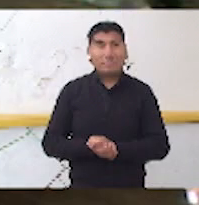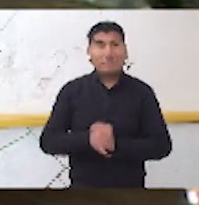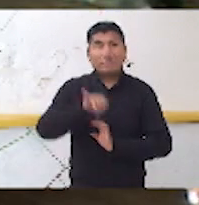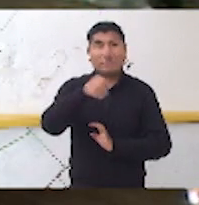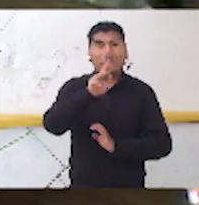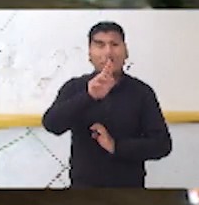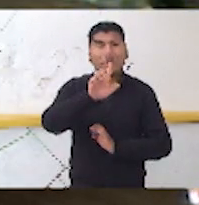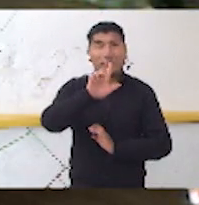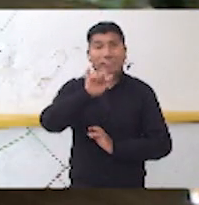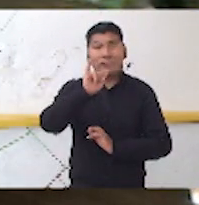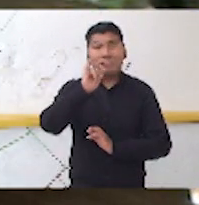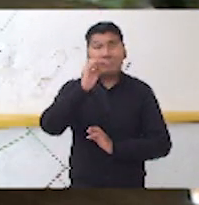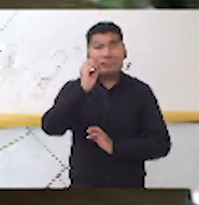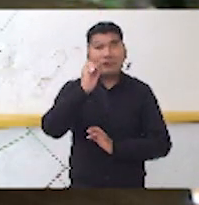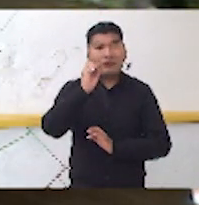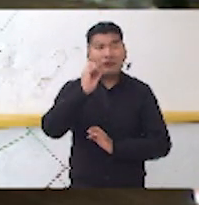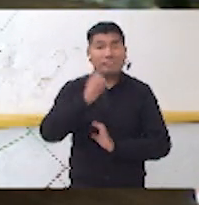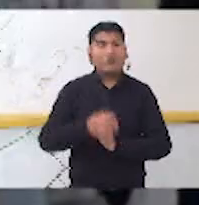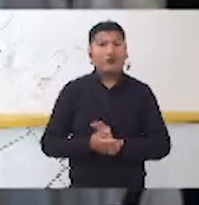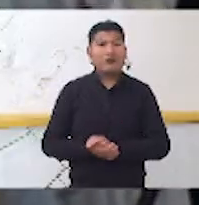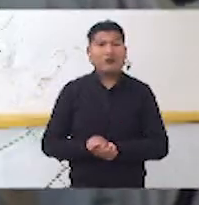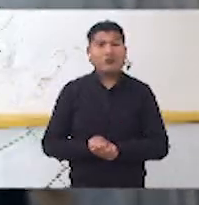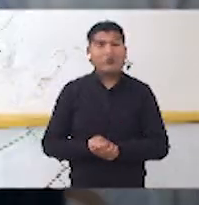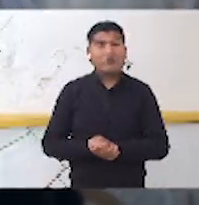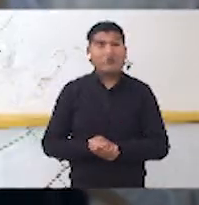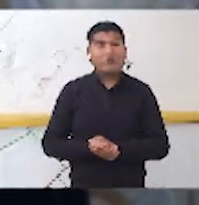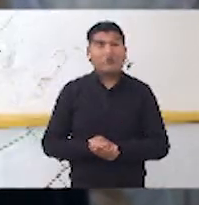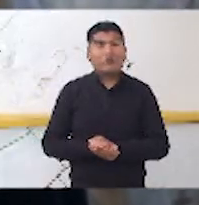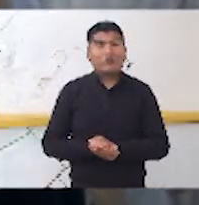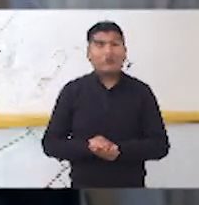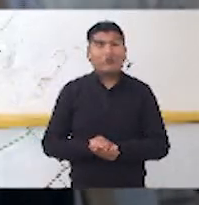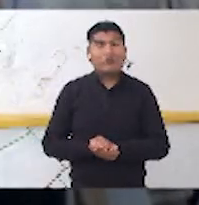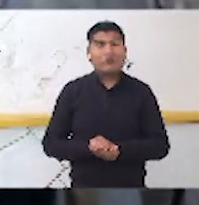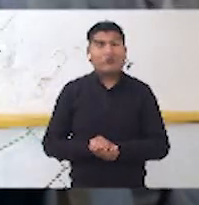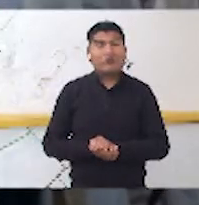Julio Zenón Quispe Gutiérrez,